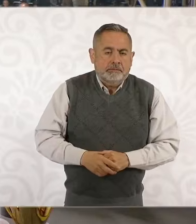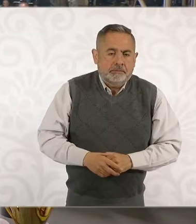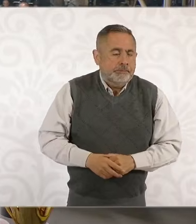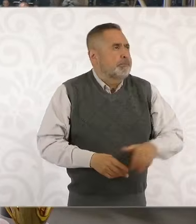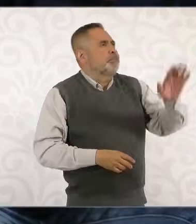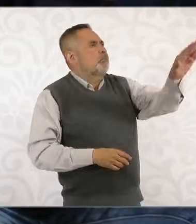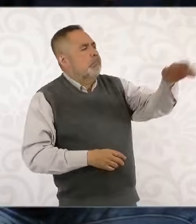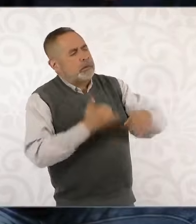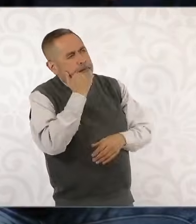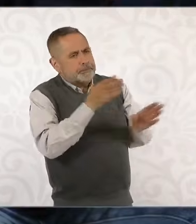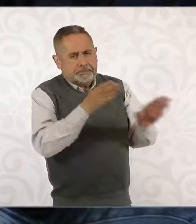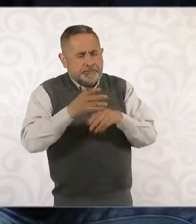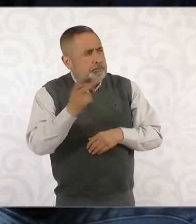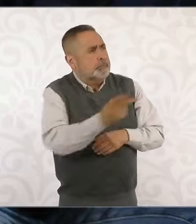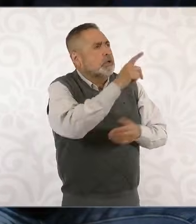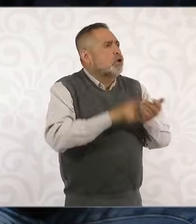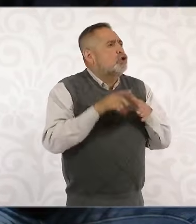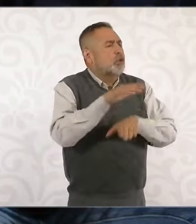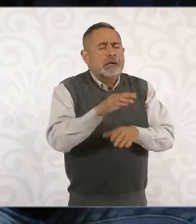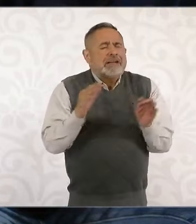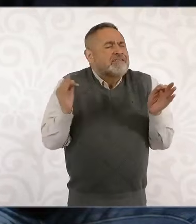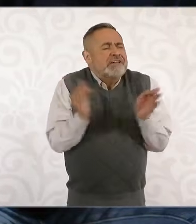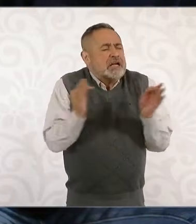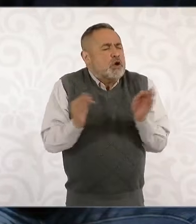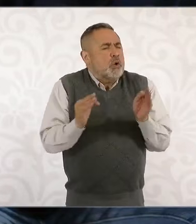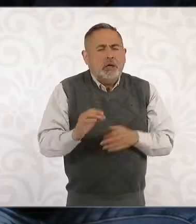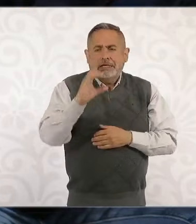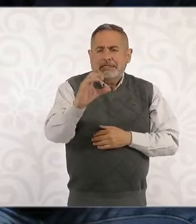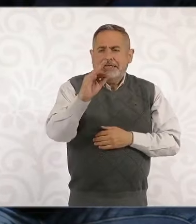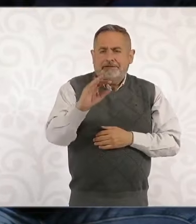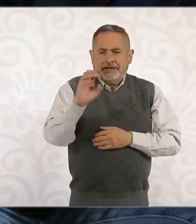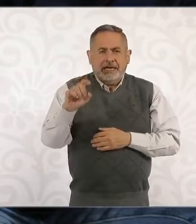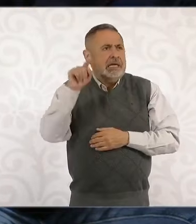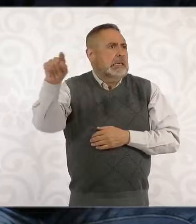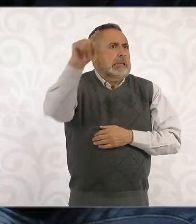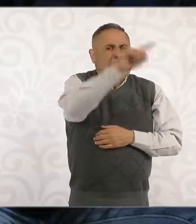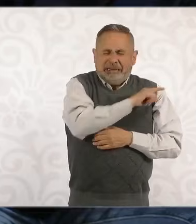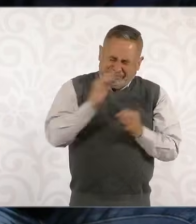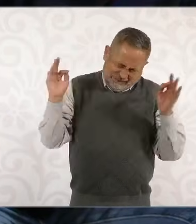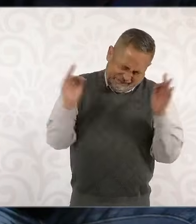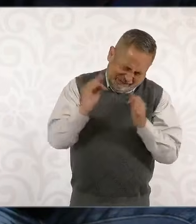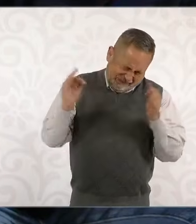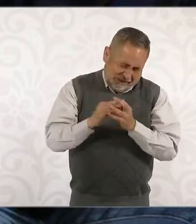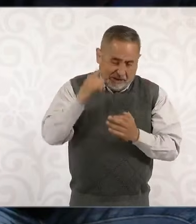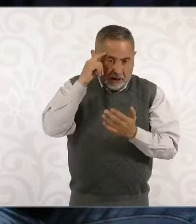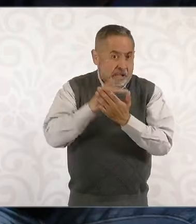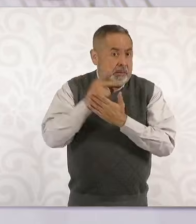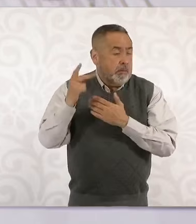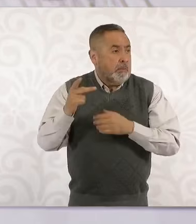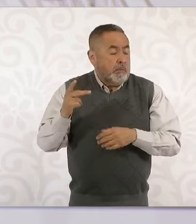del frío, ¿la CFE qué informes le ha dado sobre afectaciones, un plan para...?